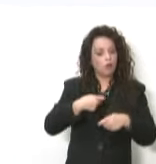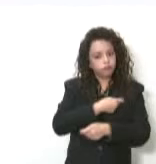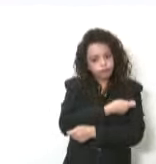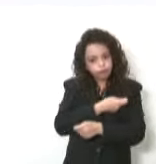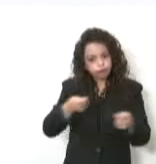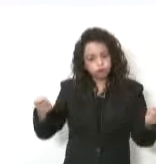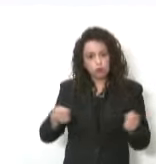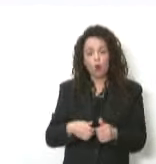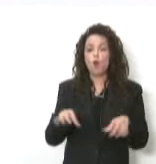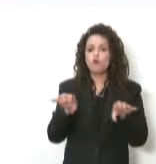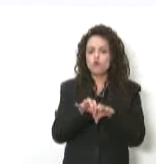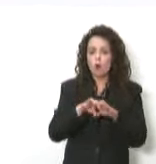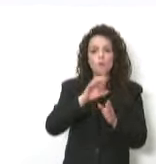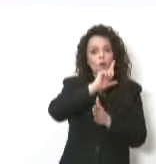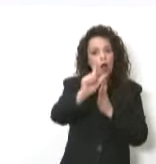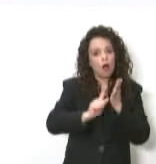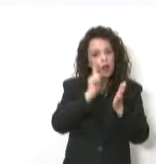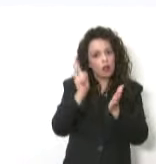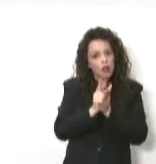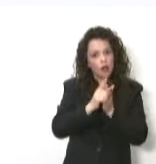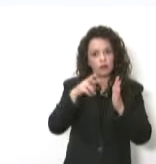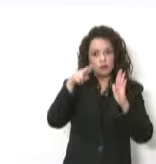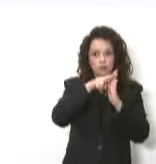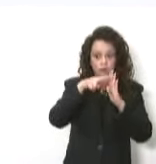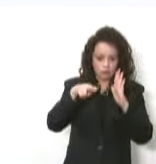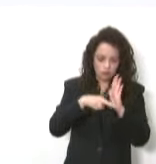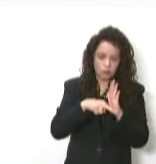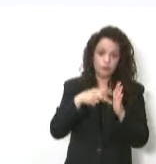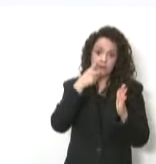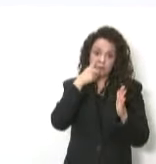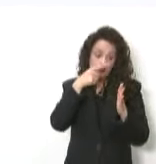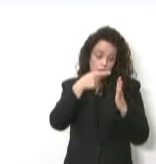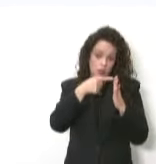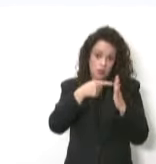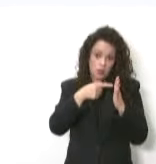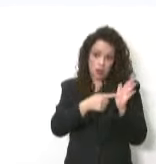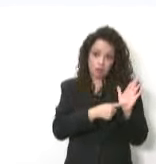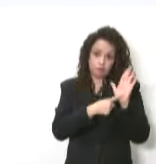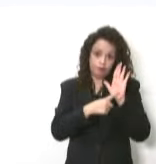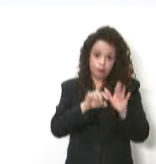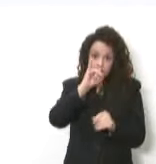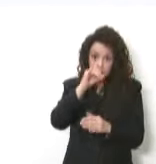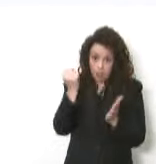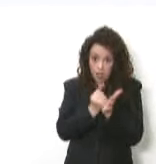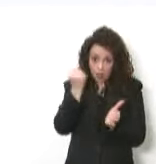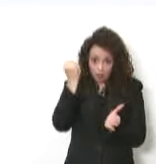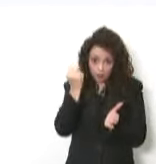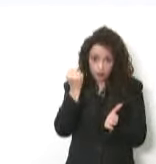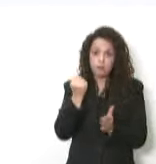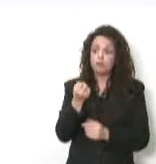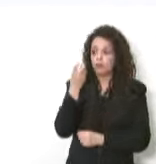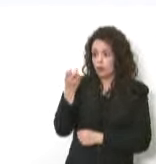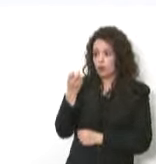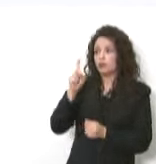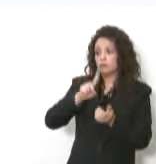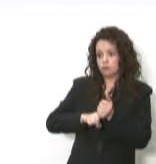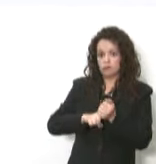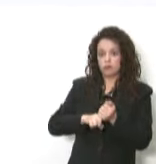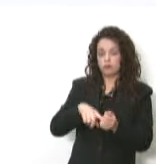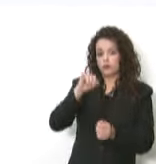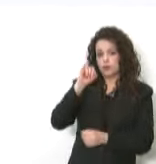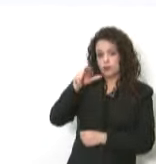los lineamientos y los criterios y formatos aprobados tanto en el Sistema Nacional de Transparencia se